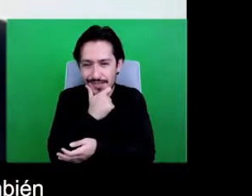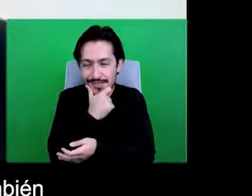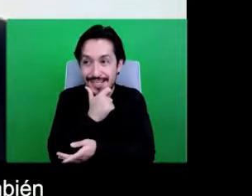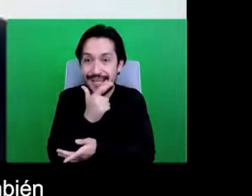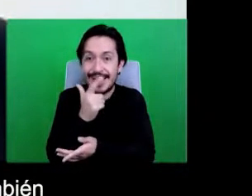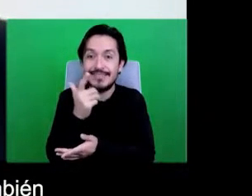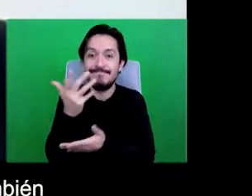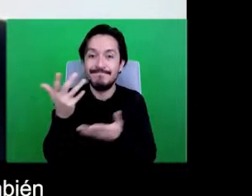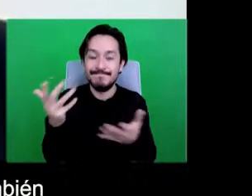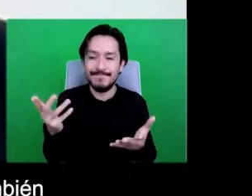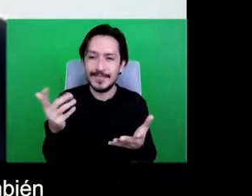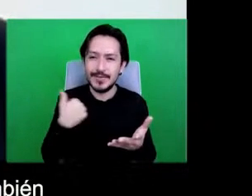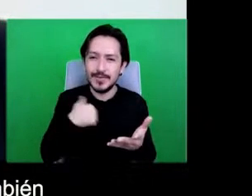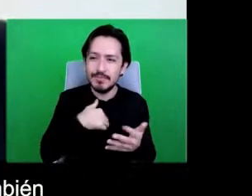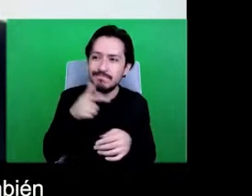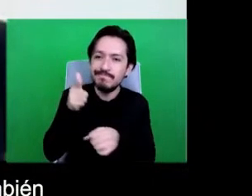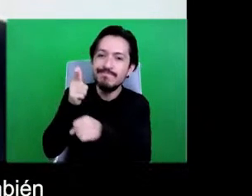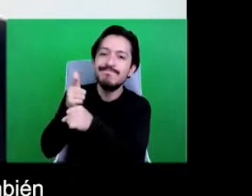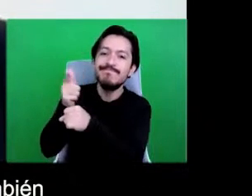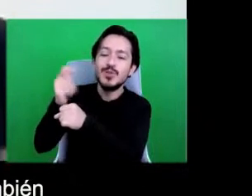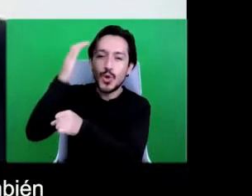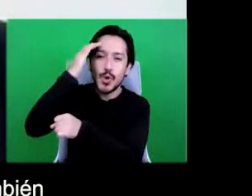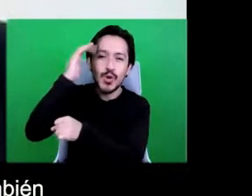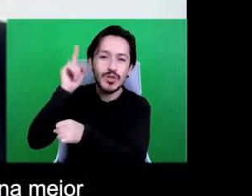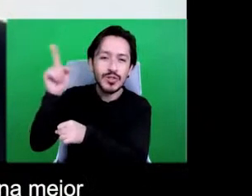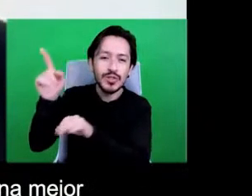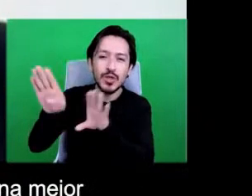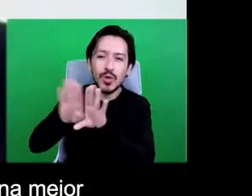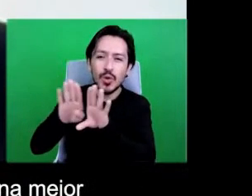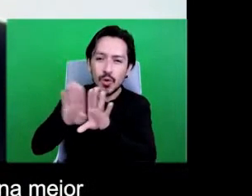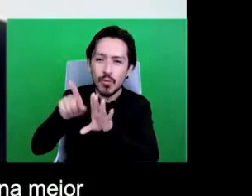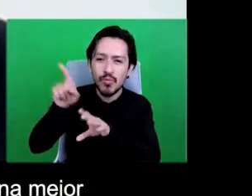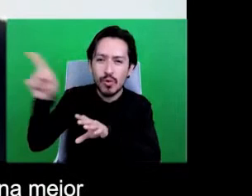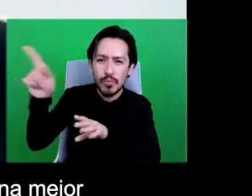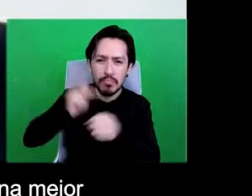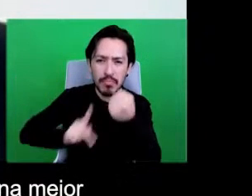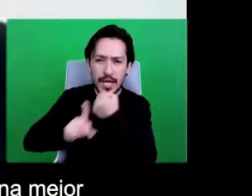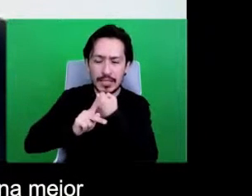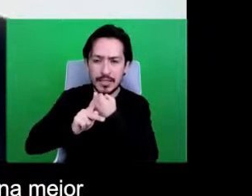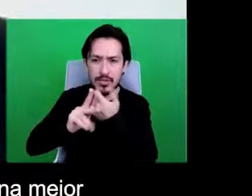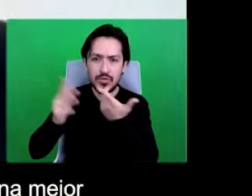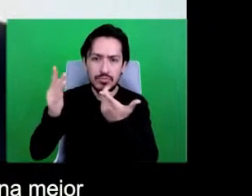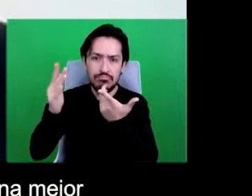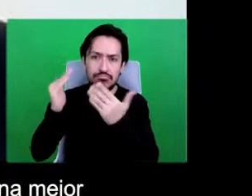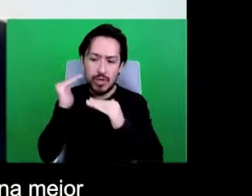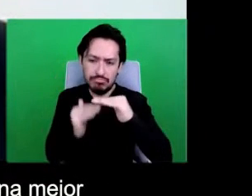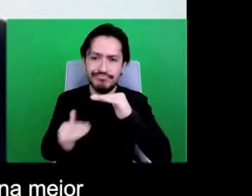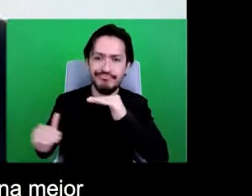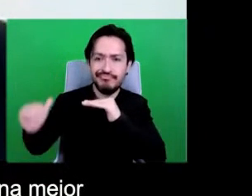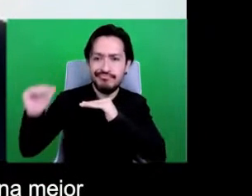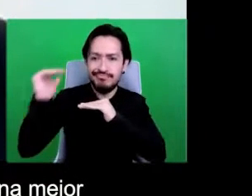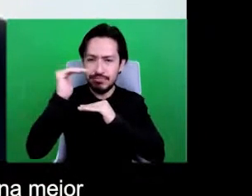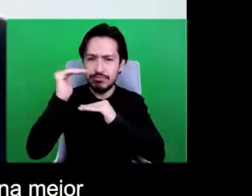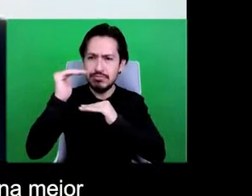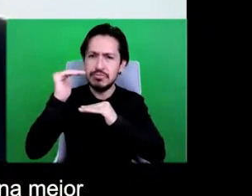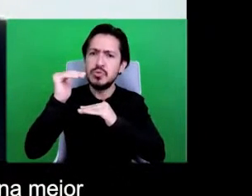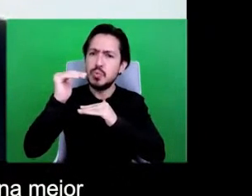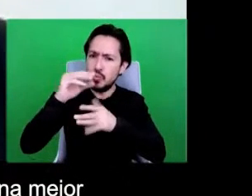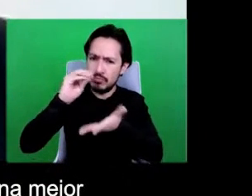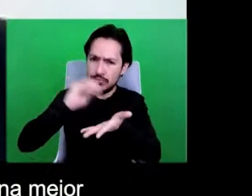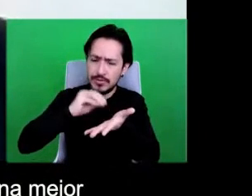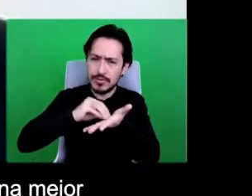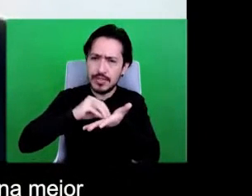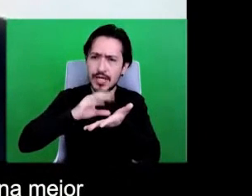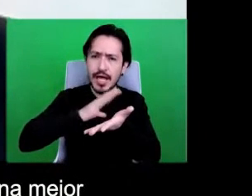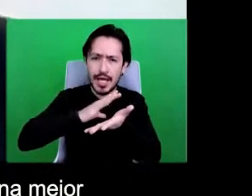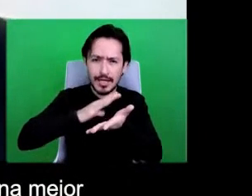de primer mundo se lleva a cabo una pelea por tener mejores recursos, mejores proyectos y una mejor inclusión